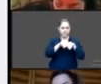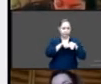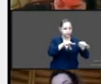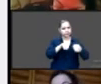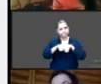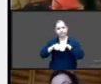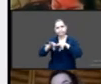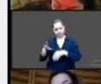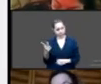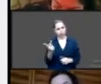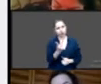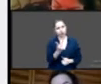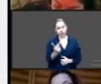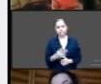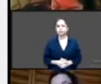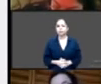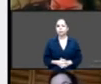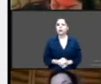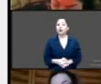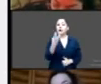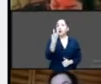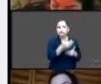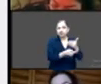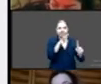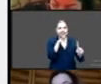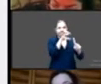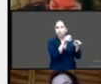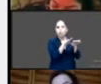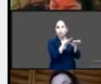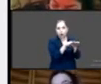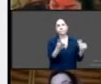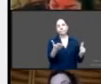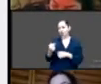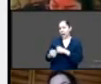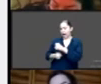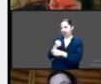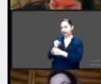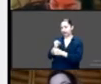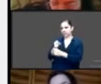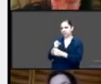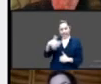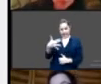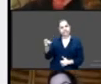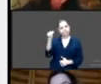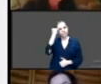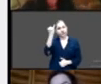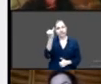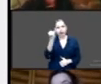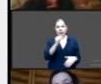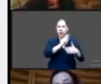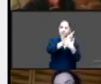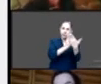Y para lograr esto, desde 2015 se ha puesto en marcha la Estrategia Nacional para la Prevención del Embarazo en